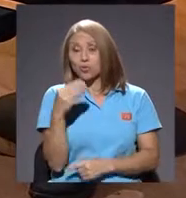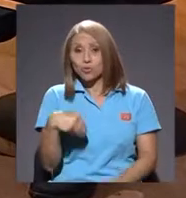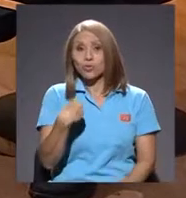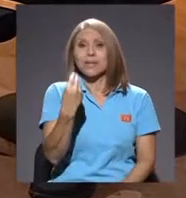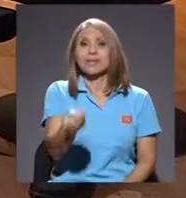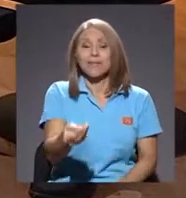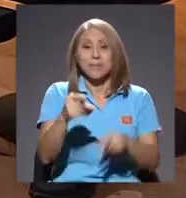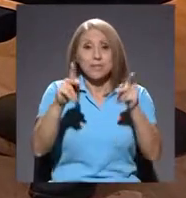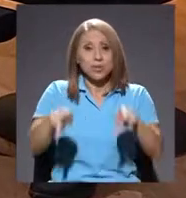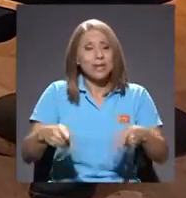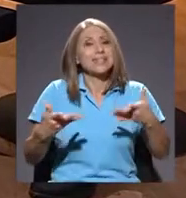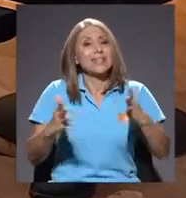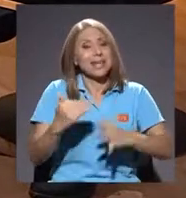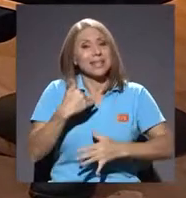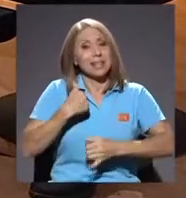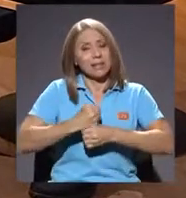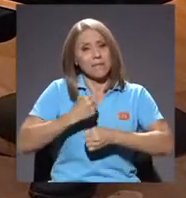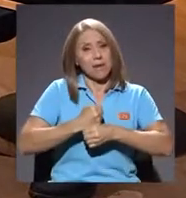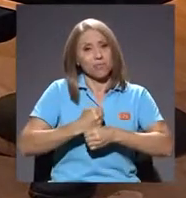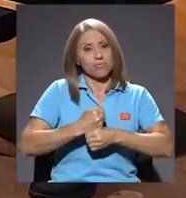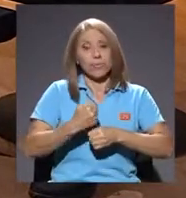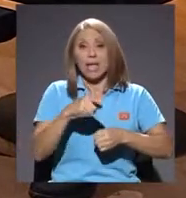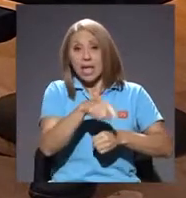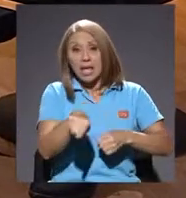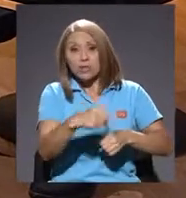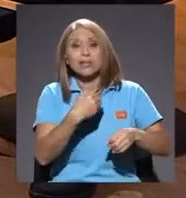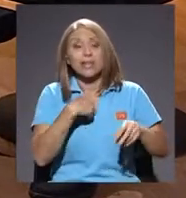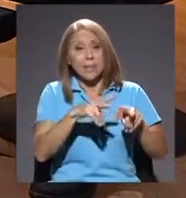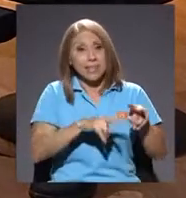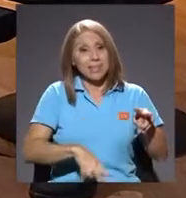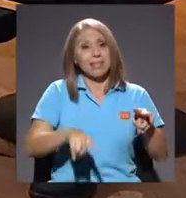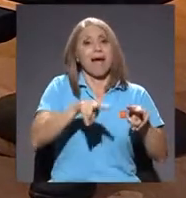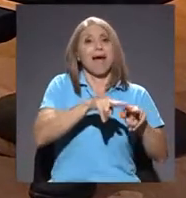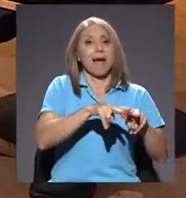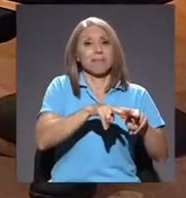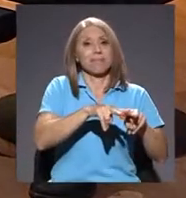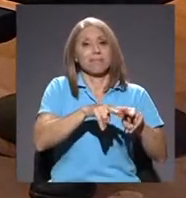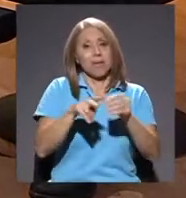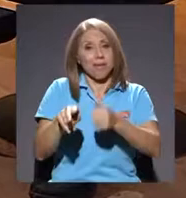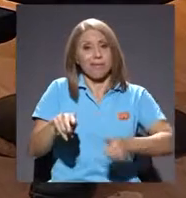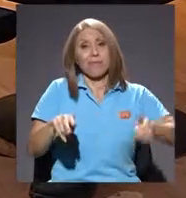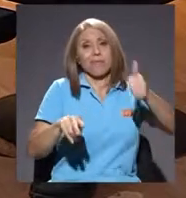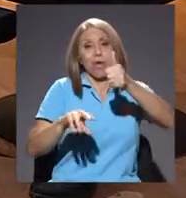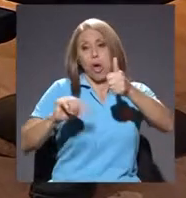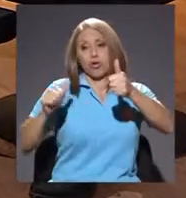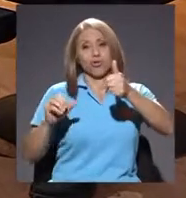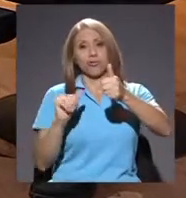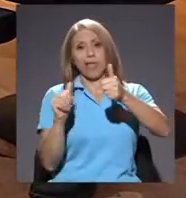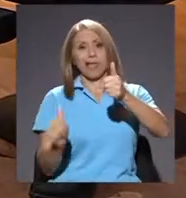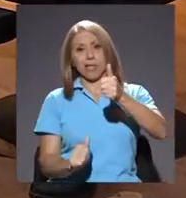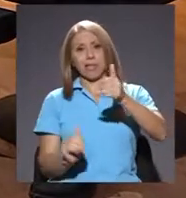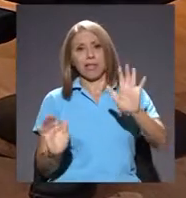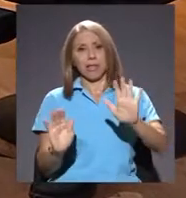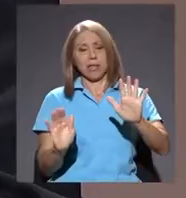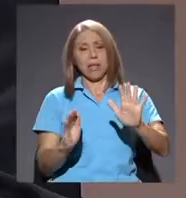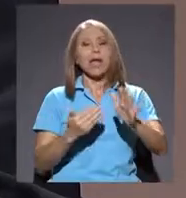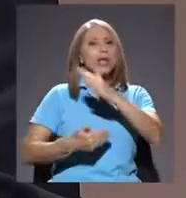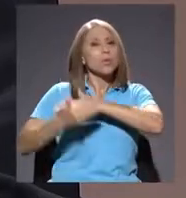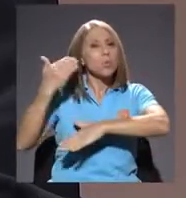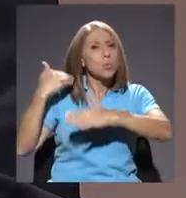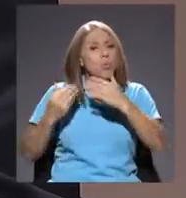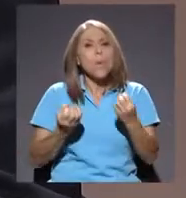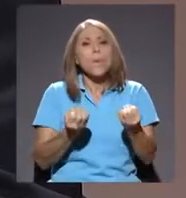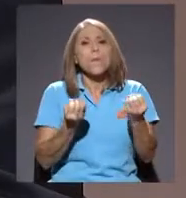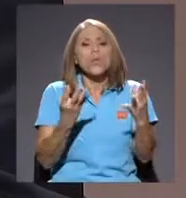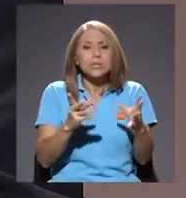ya los que tienen una ventaja un poco sobre los demás de la sociedad y con un sistema en que había un montón de pensiones del sector